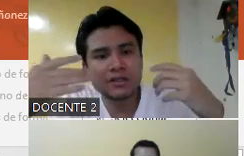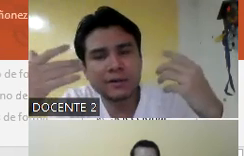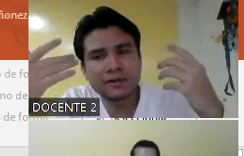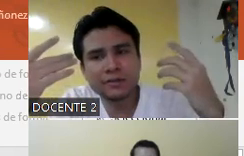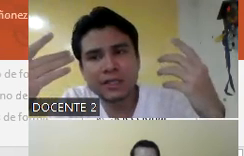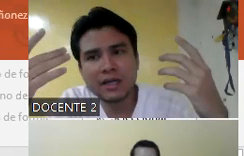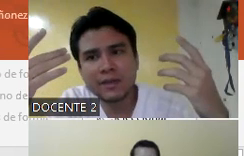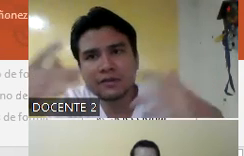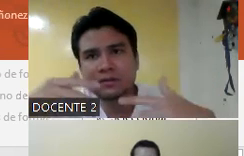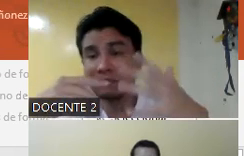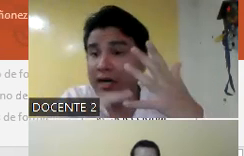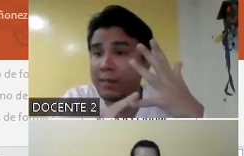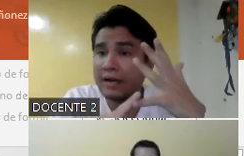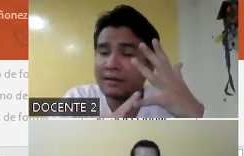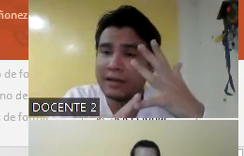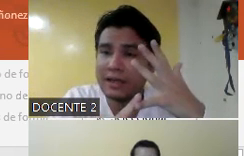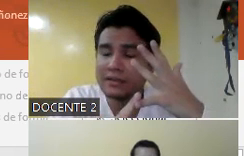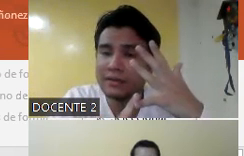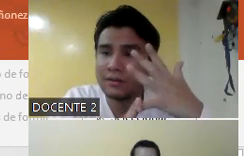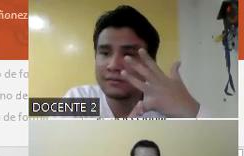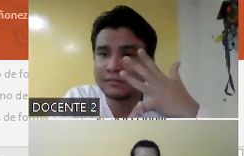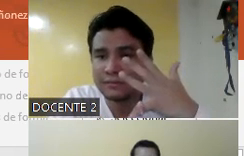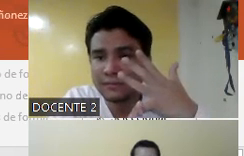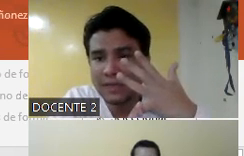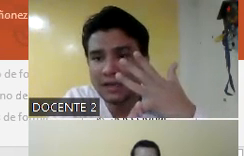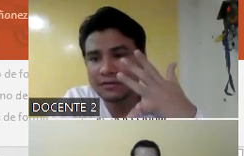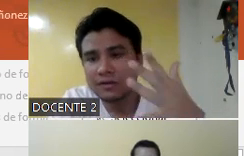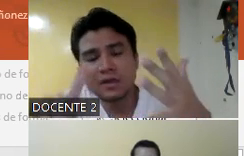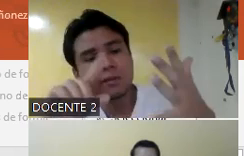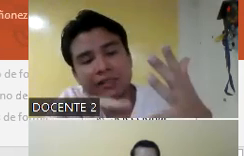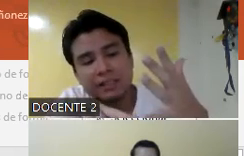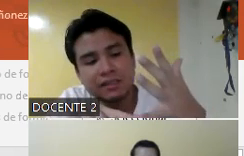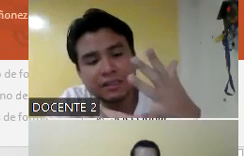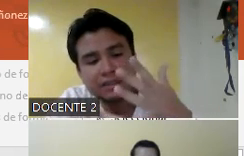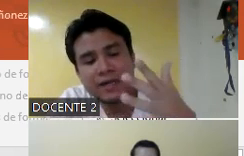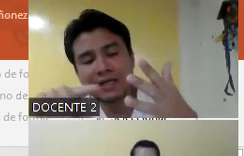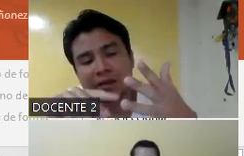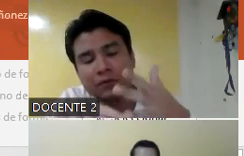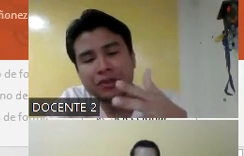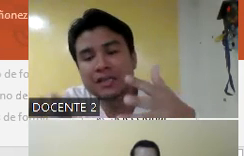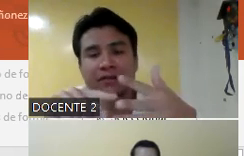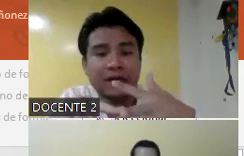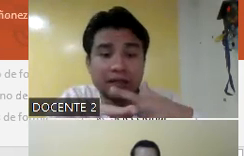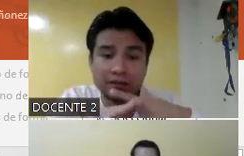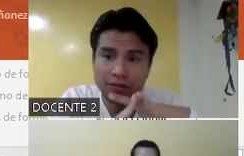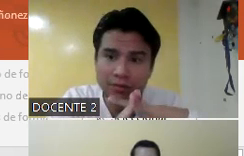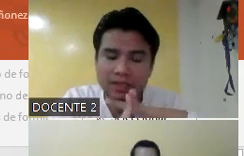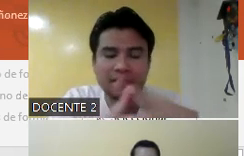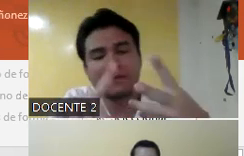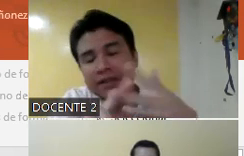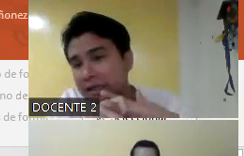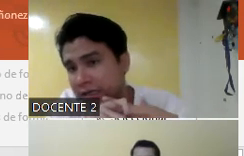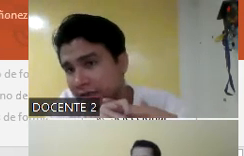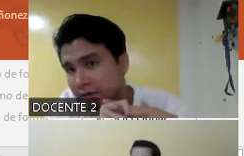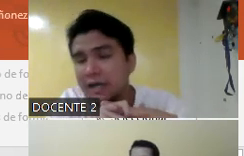de ahí conlleva otros medicamentos, tramal, adicción, daños. Paciente se desmaya, hipotenso, adicción como